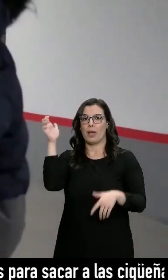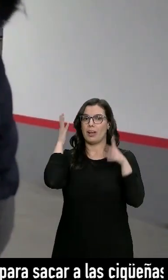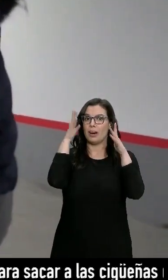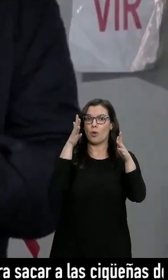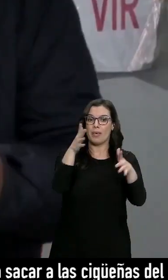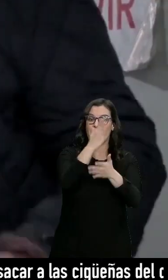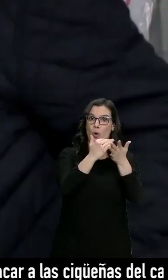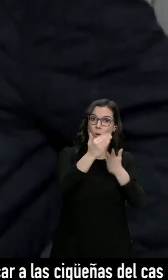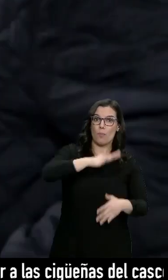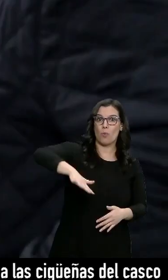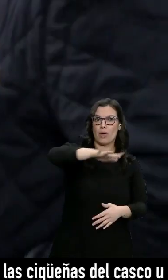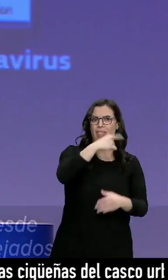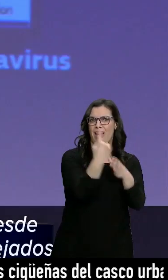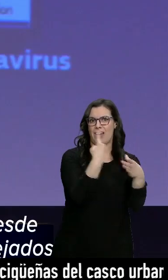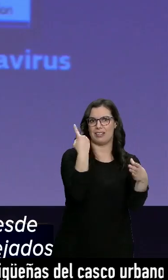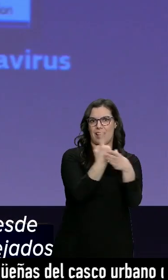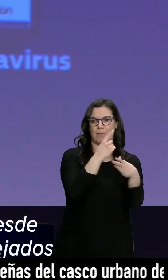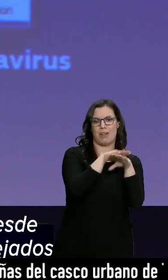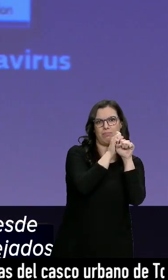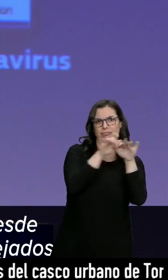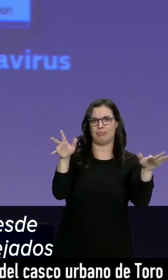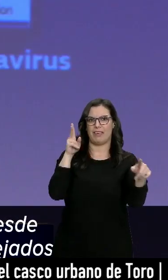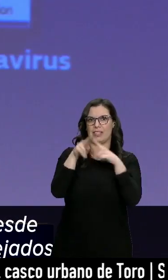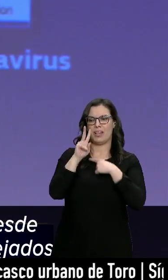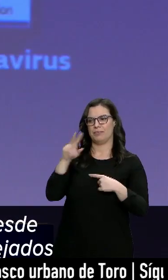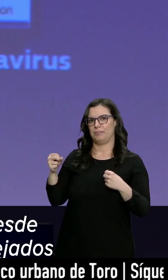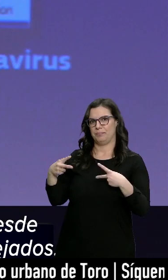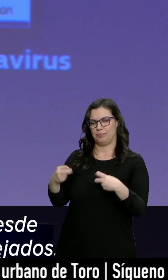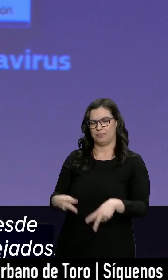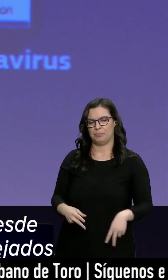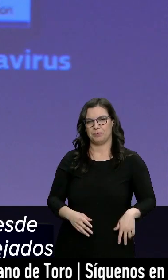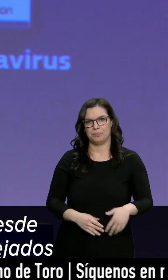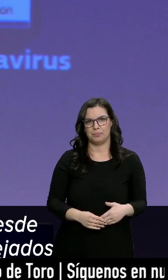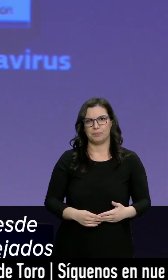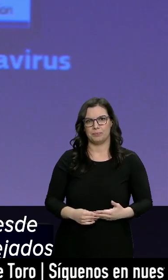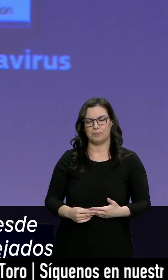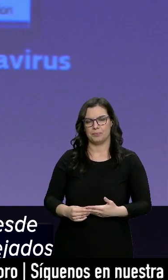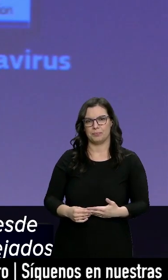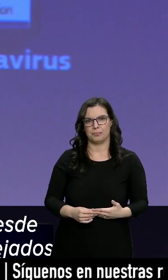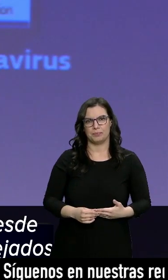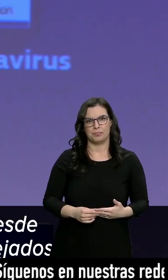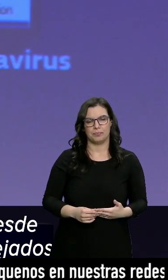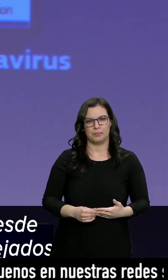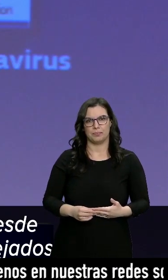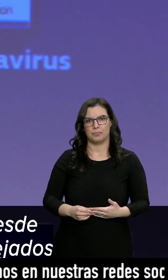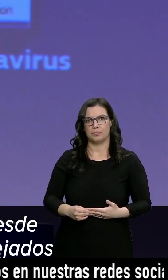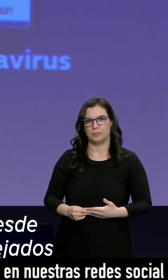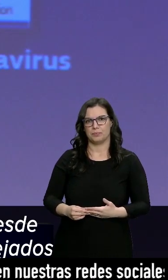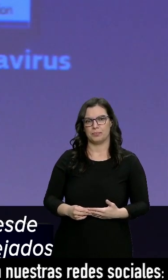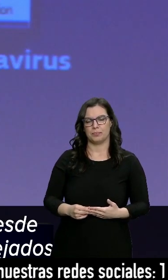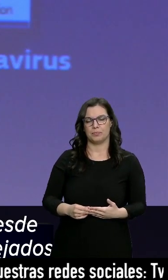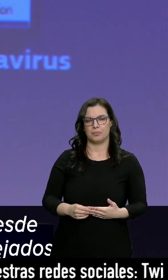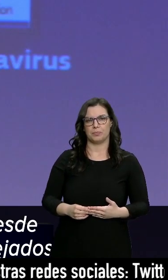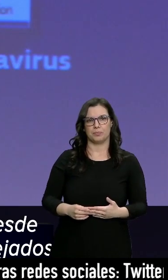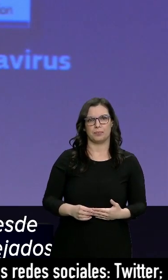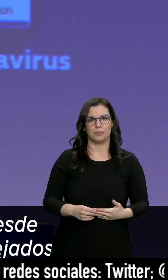para evitar la propagación de los contagios. The Commission proposes that all non-essential travel to and